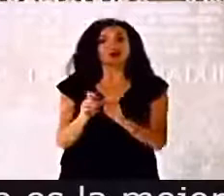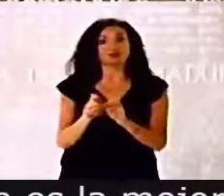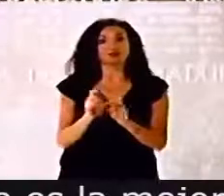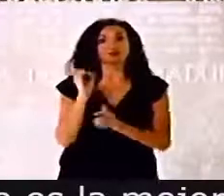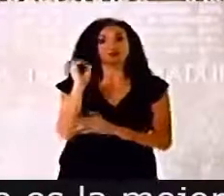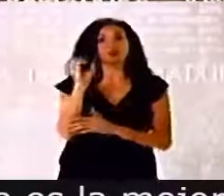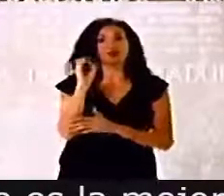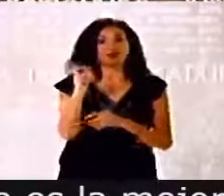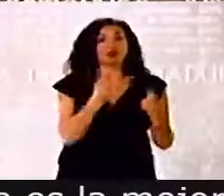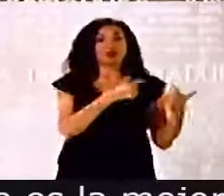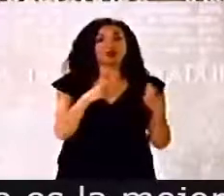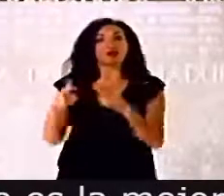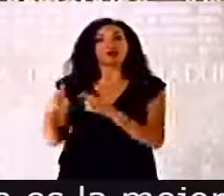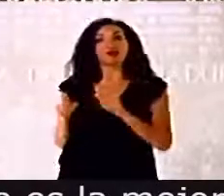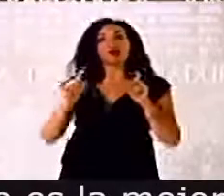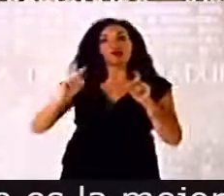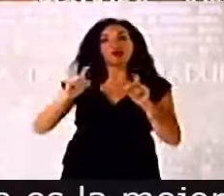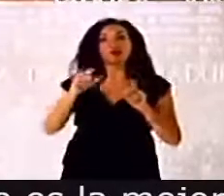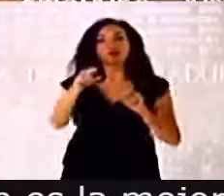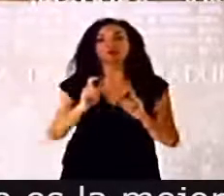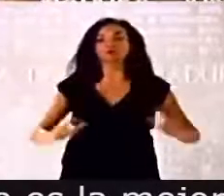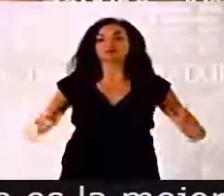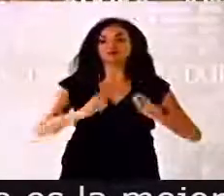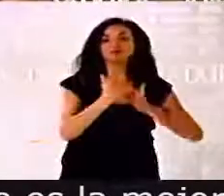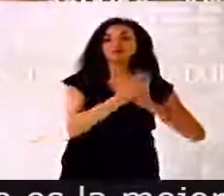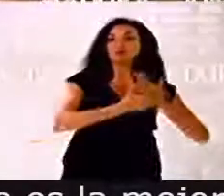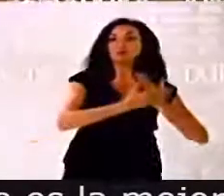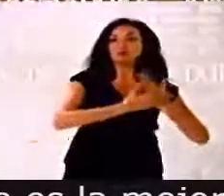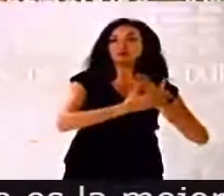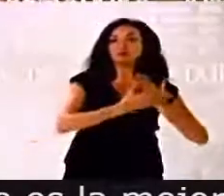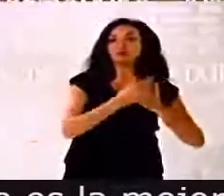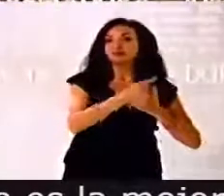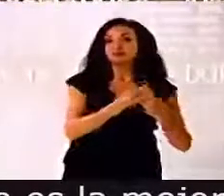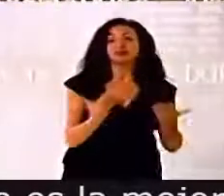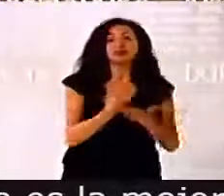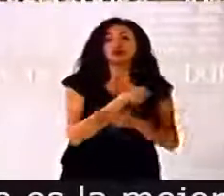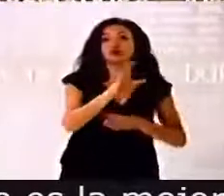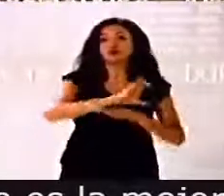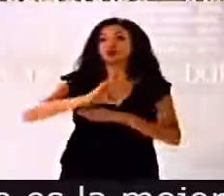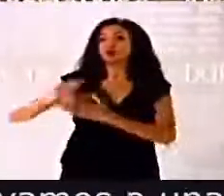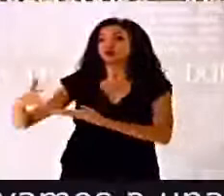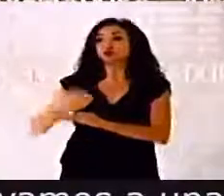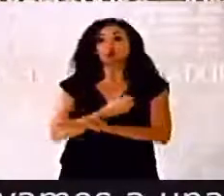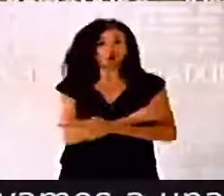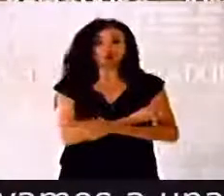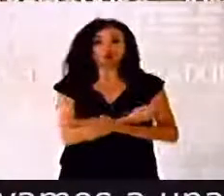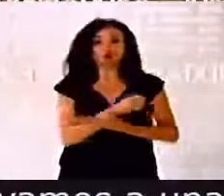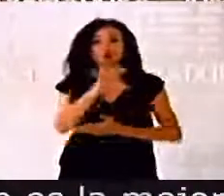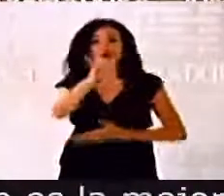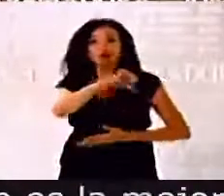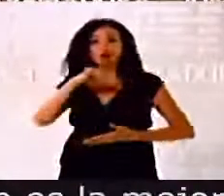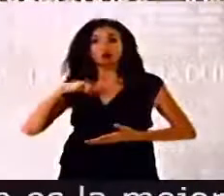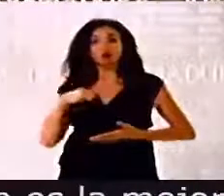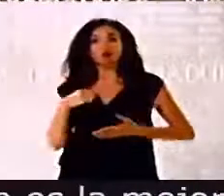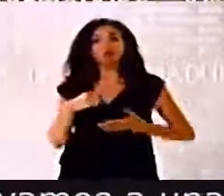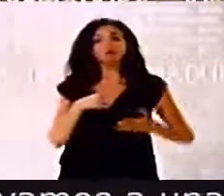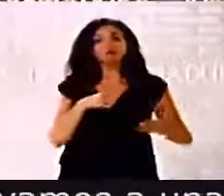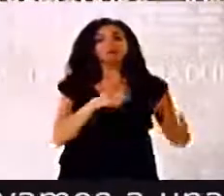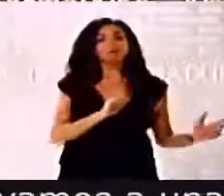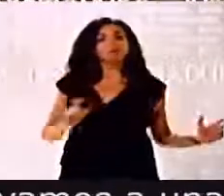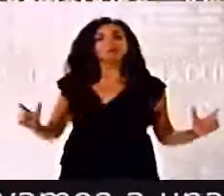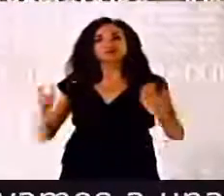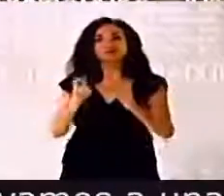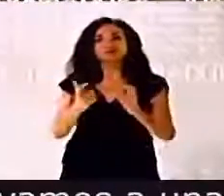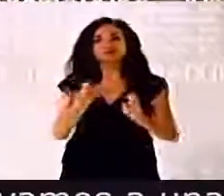de educación donde se reúnen las ministras del ramo con todos los consejeros de las comunidades autónomas para que veamos cómo somos capaces